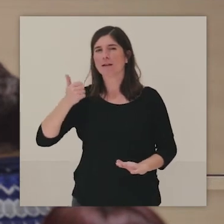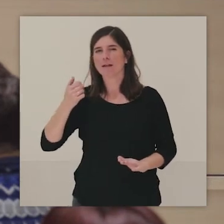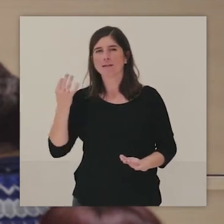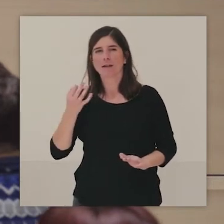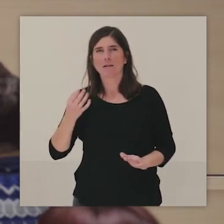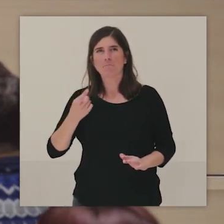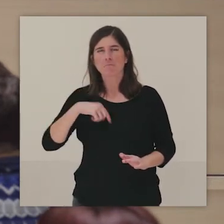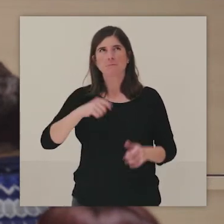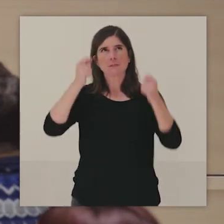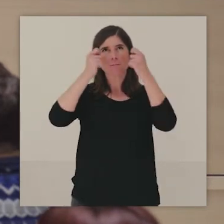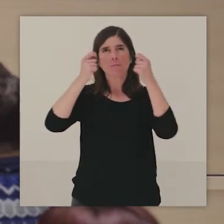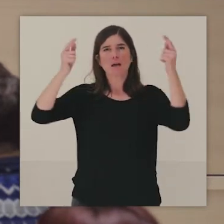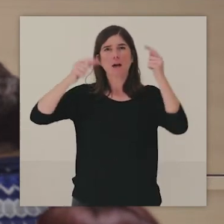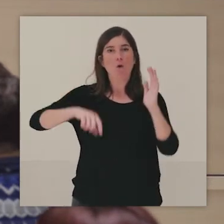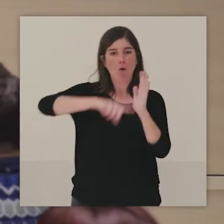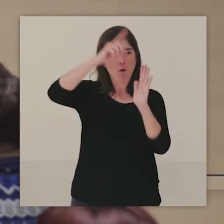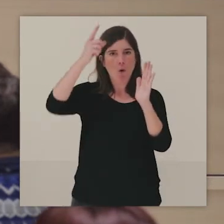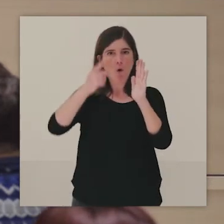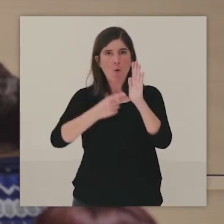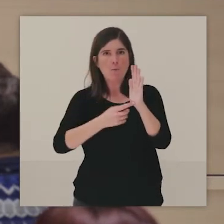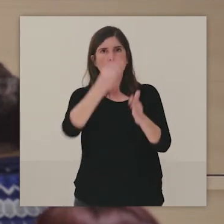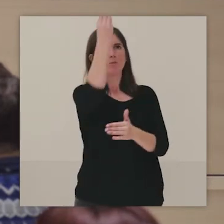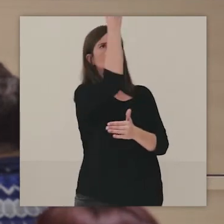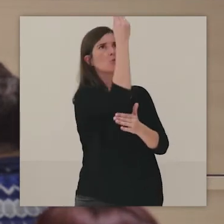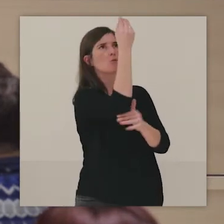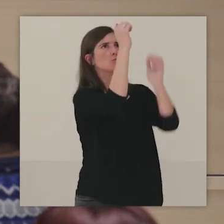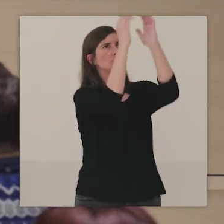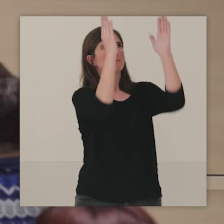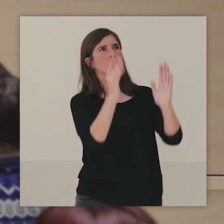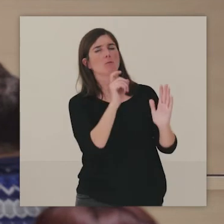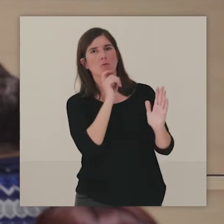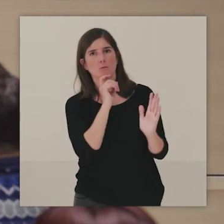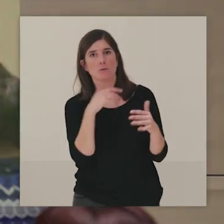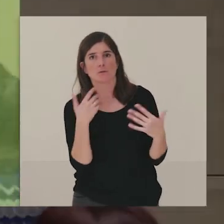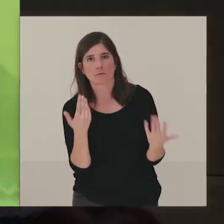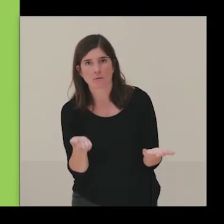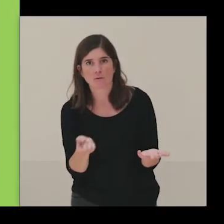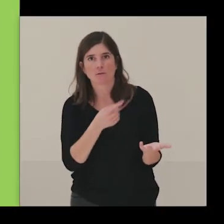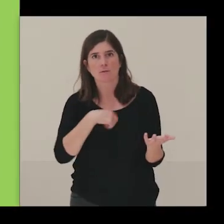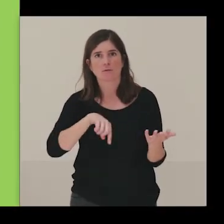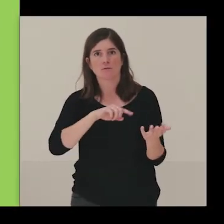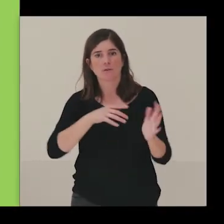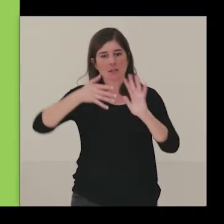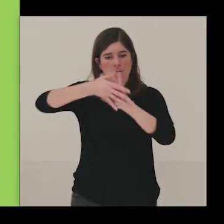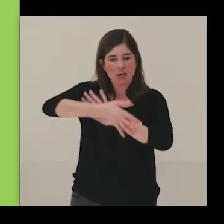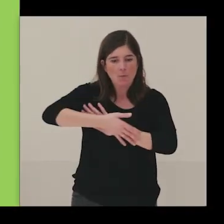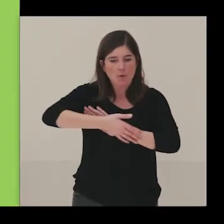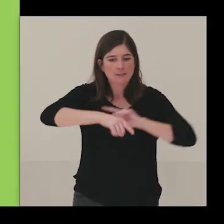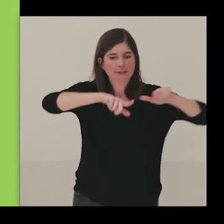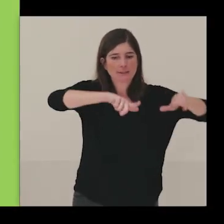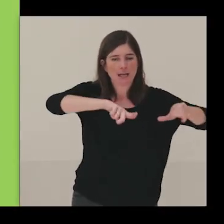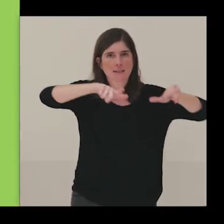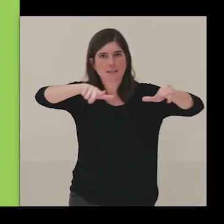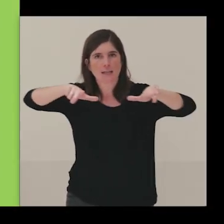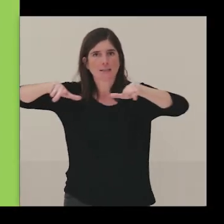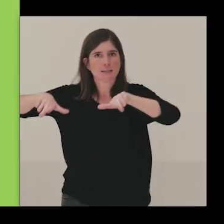era entero. Y eso es lo que propusimos. Y por eso lo que hacemos es marcar dónde está en cada una de las salas y en